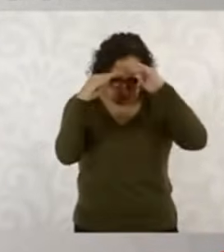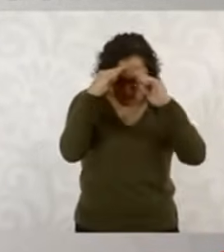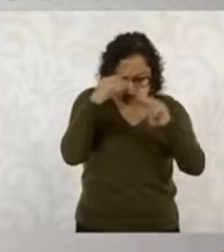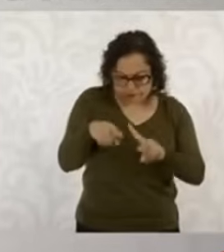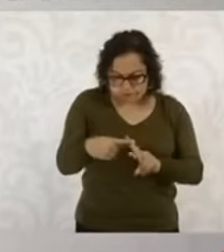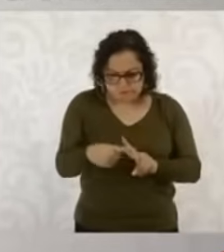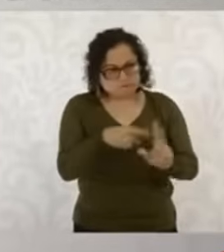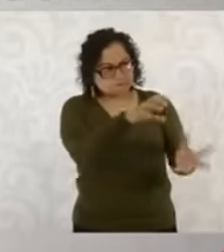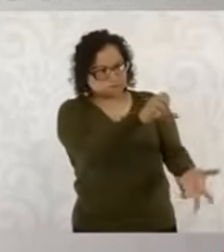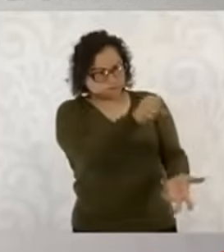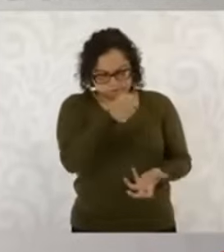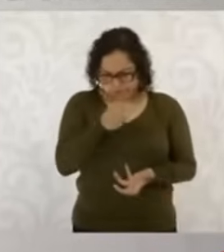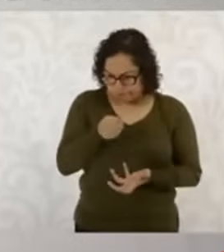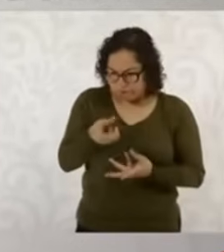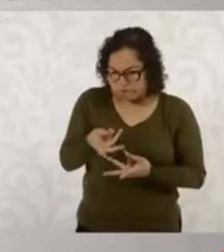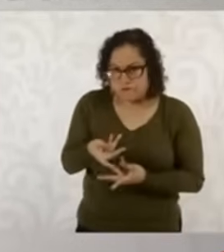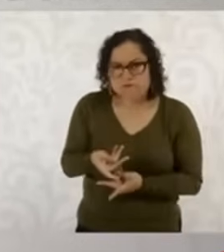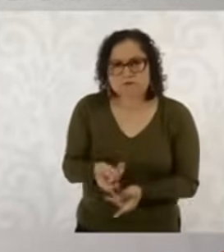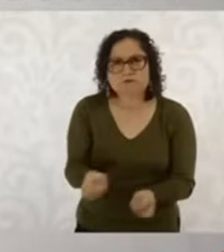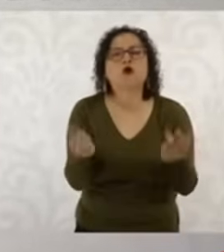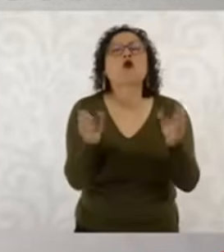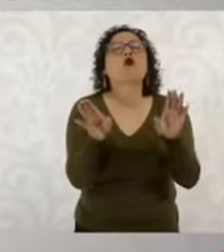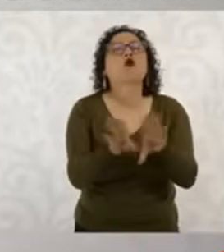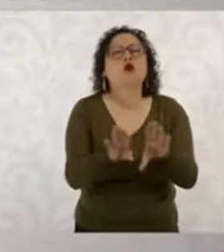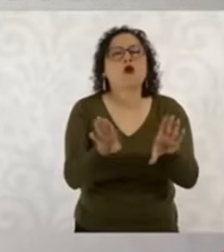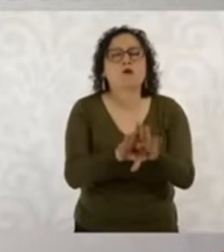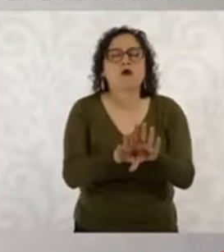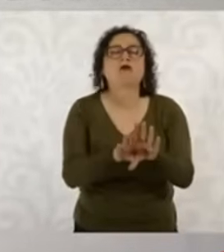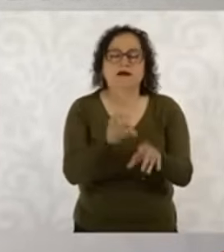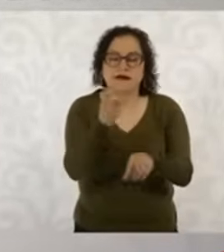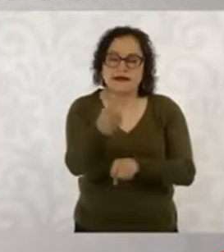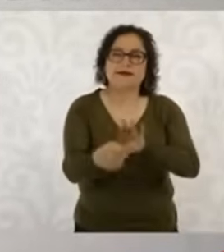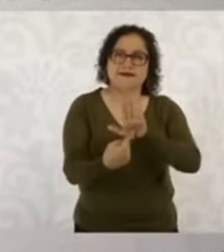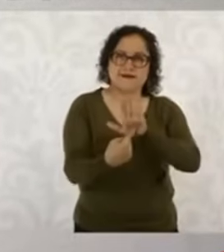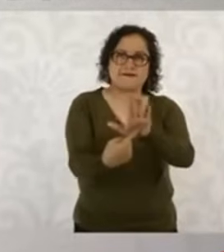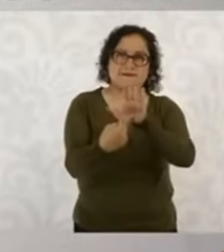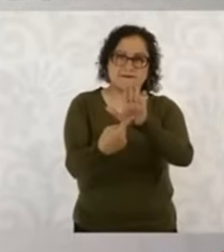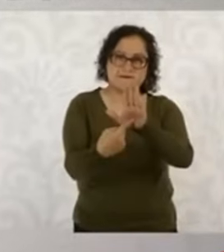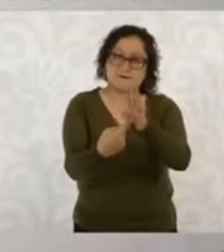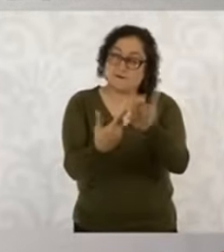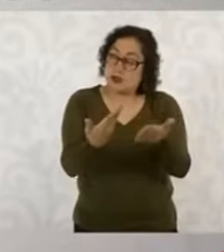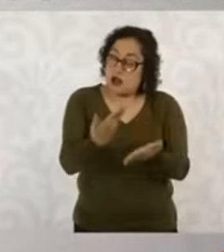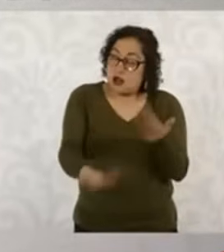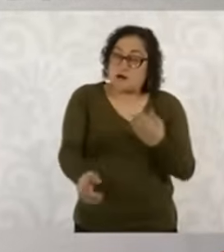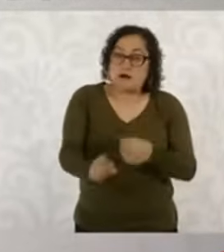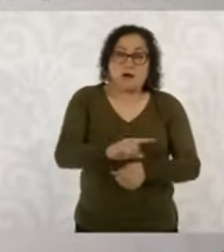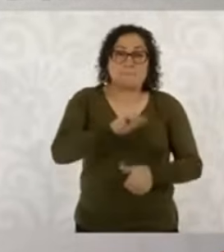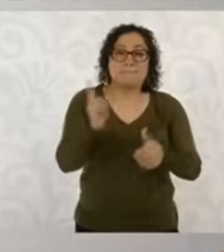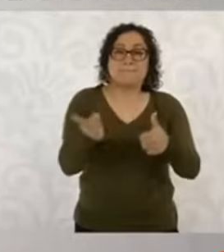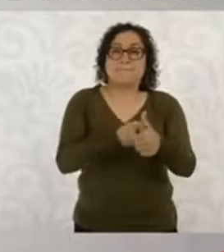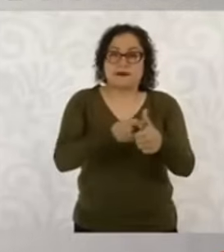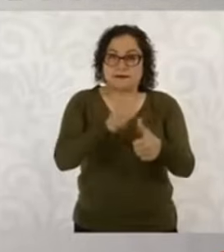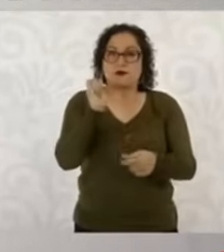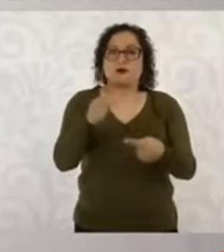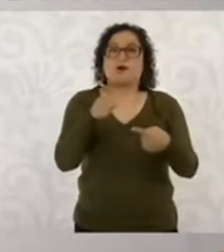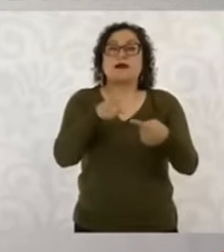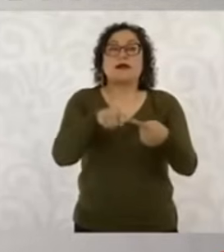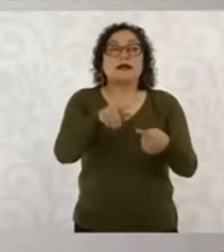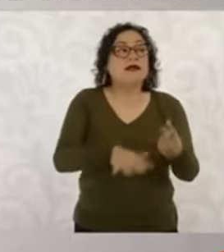que se presentó? Uno, garantía de todos los programas de bienestar y